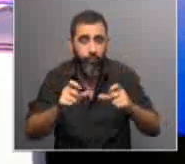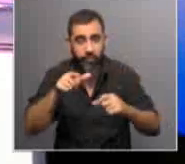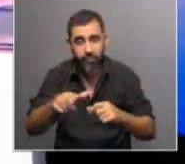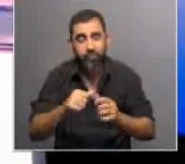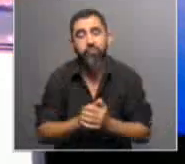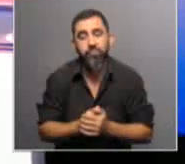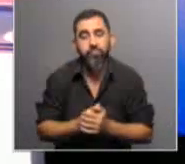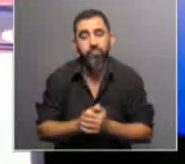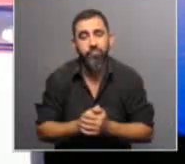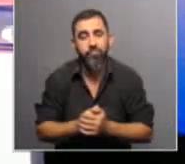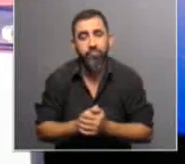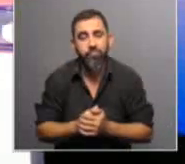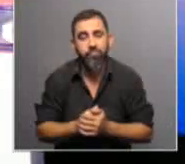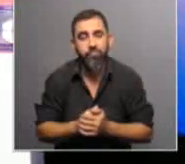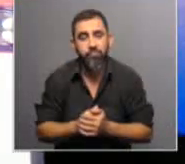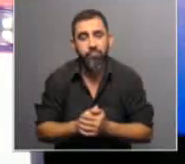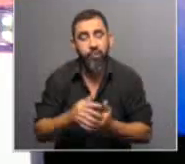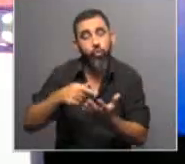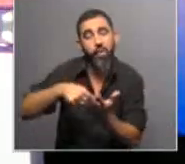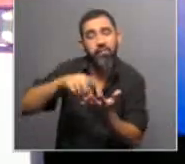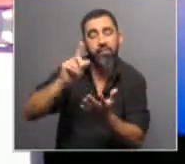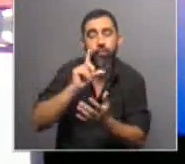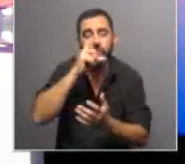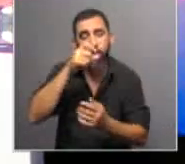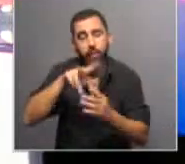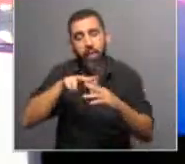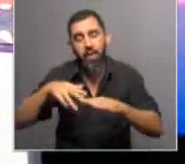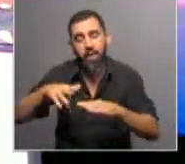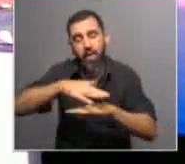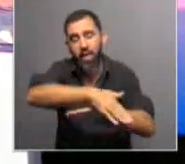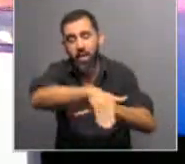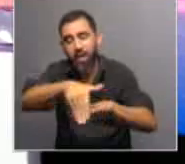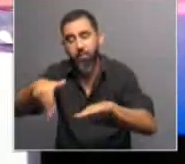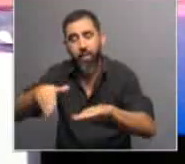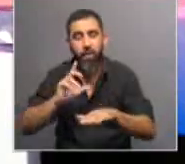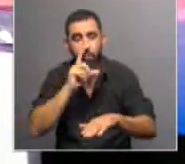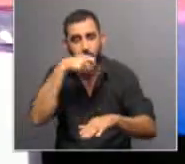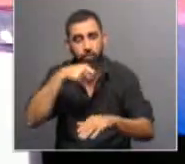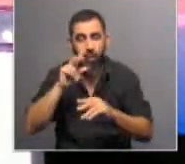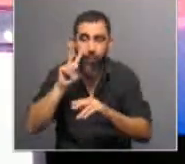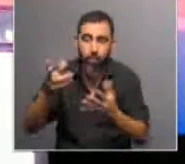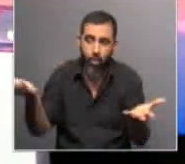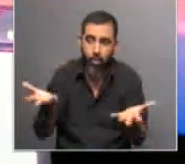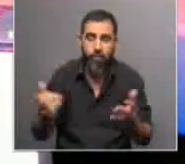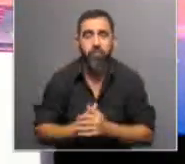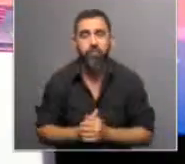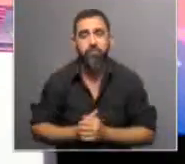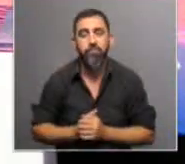estas son más bien del centro de Montevideo y de la costa de Montevideo. Así que, bueno, vamos a verlo.